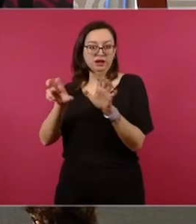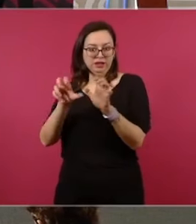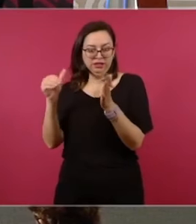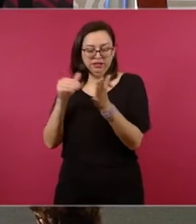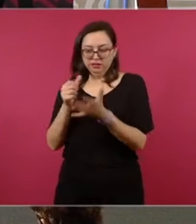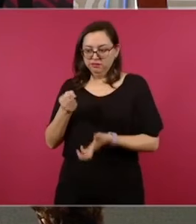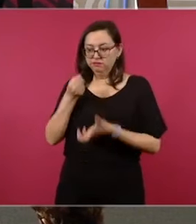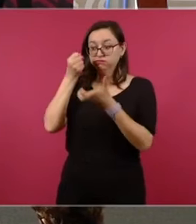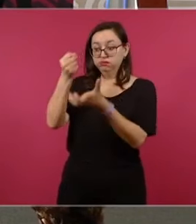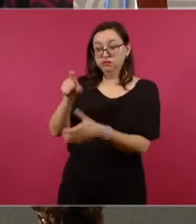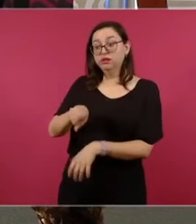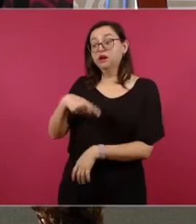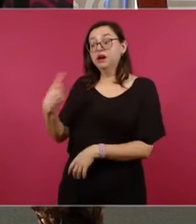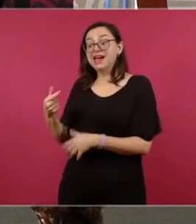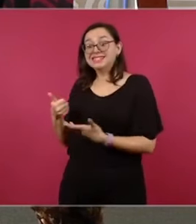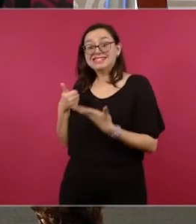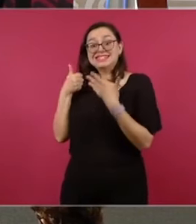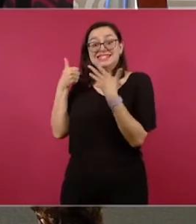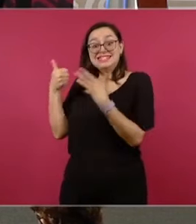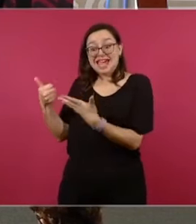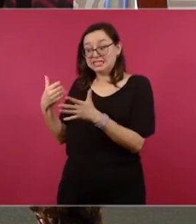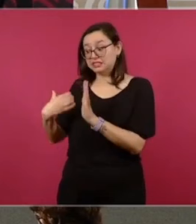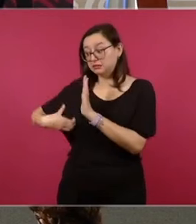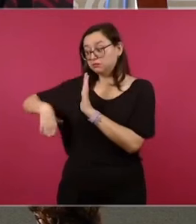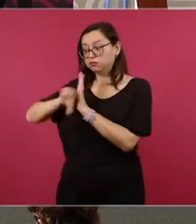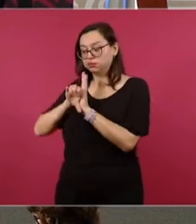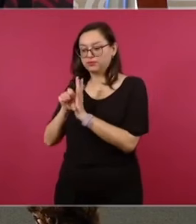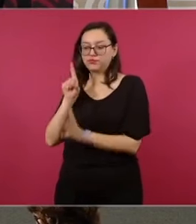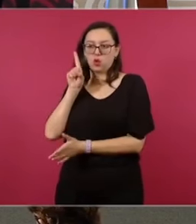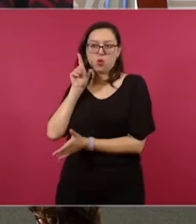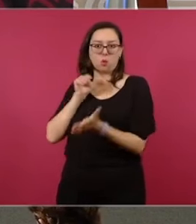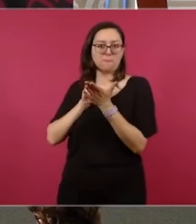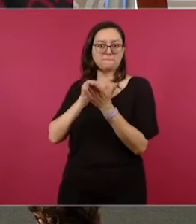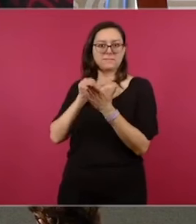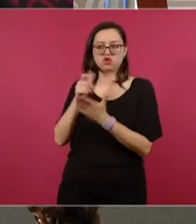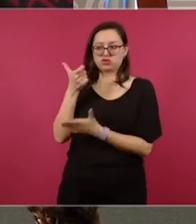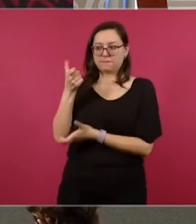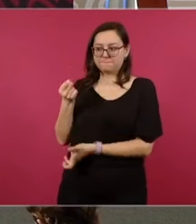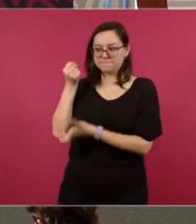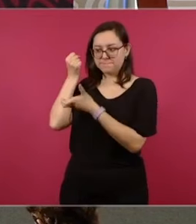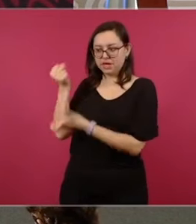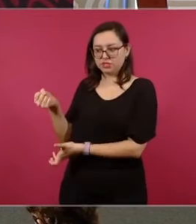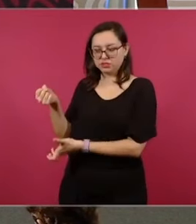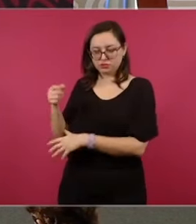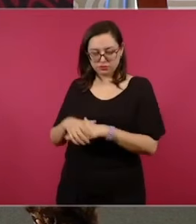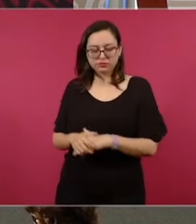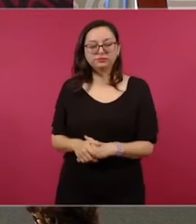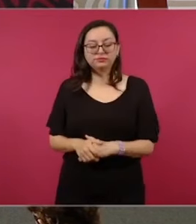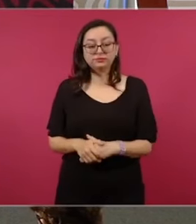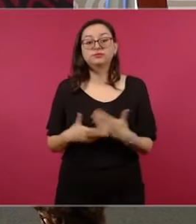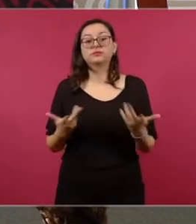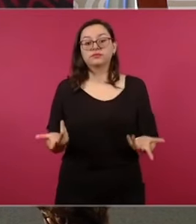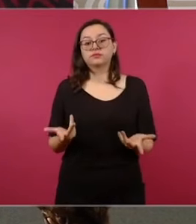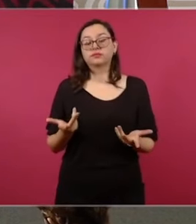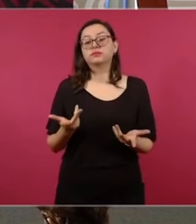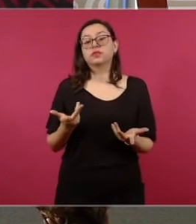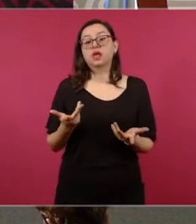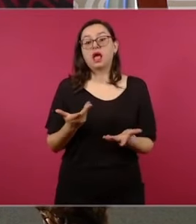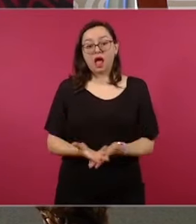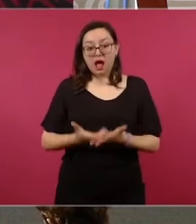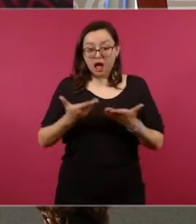consultorios en adelante que reciben 1,000,000 de pesos, además de los centros de salud con servicios ampliados. Ahora